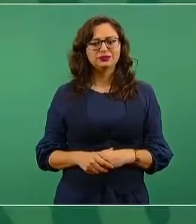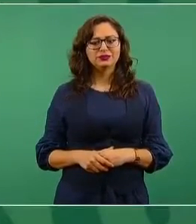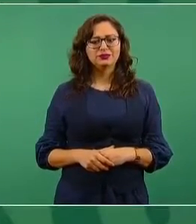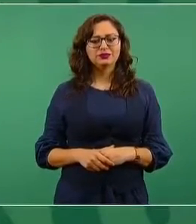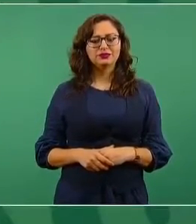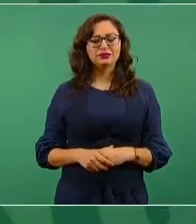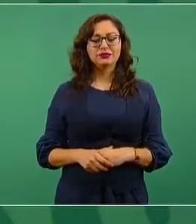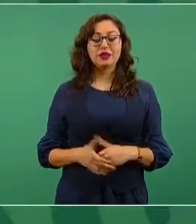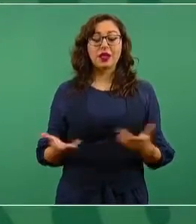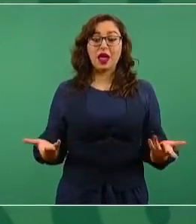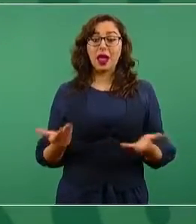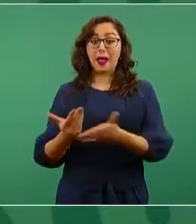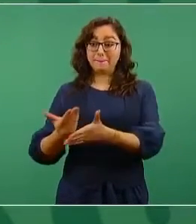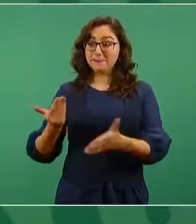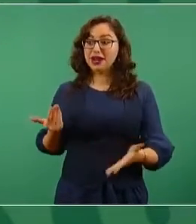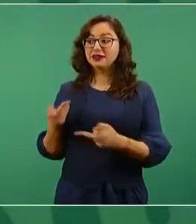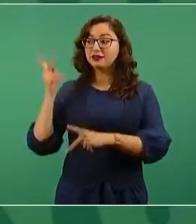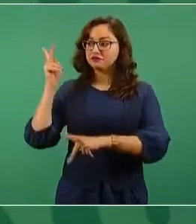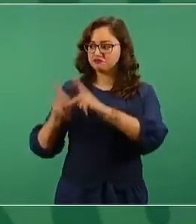un anticipo,